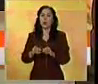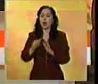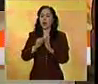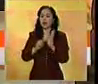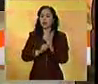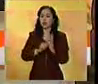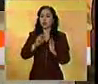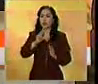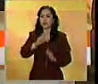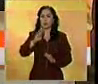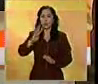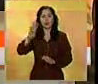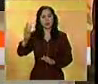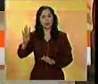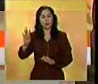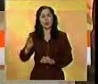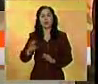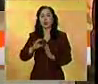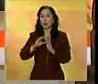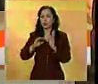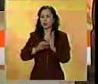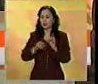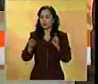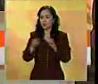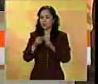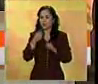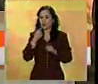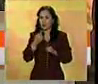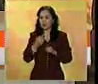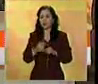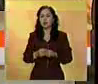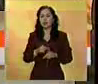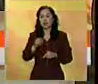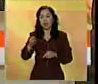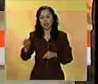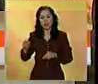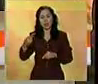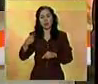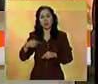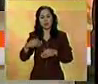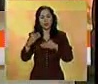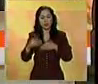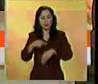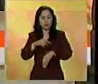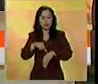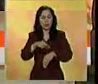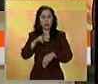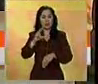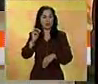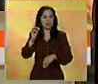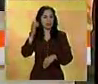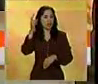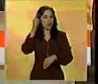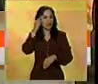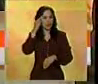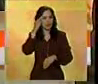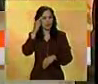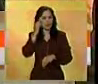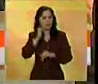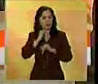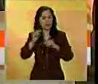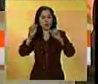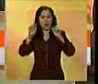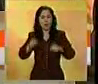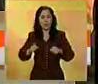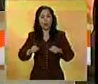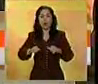artículo 344 de la Constitución, ellos tienen un término de hasta 30 días para que, una vez